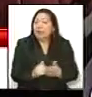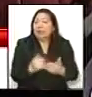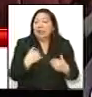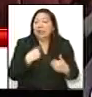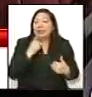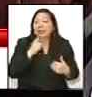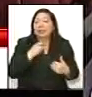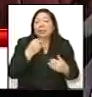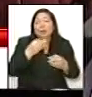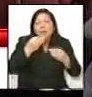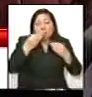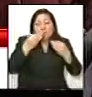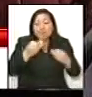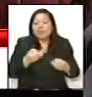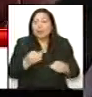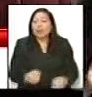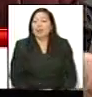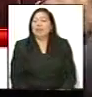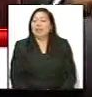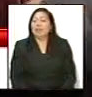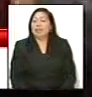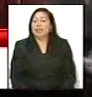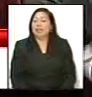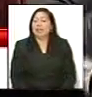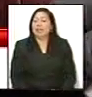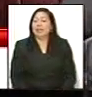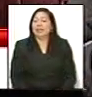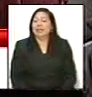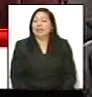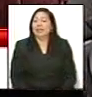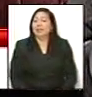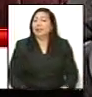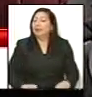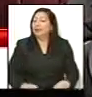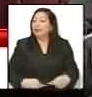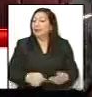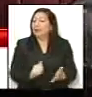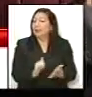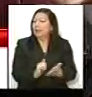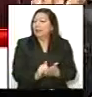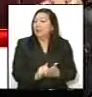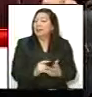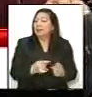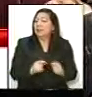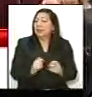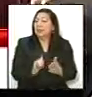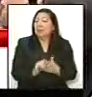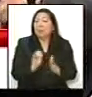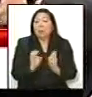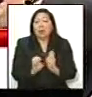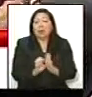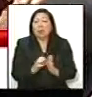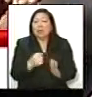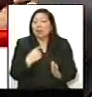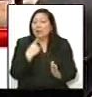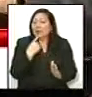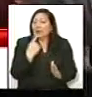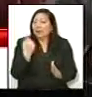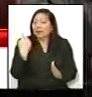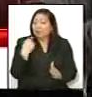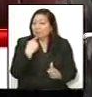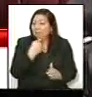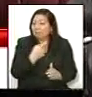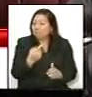que necesitan un verdadero debate. La inmunidad parlamentaria, por ejemplo, yo se lo planteé la semana